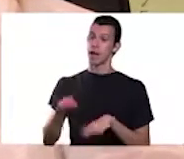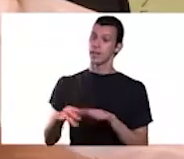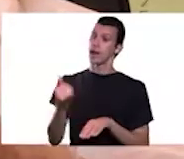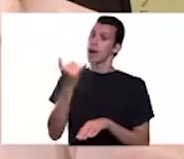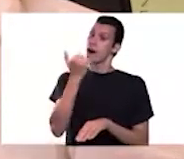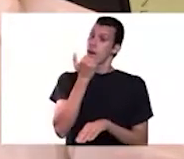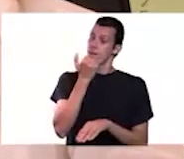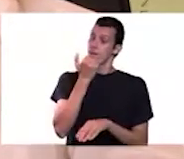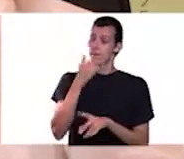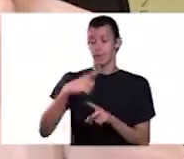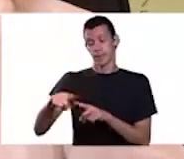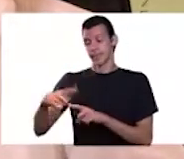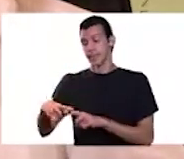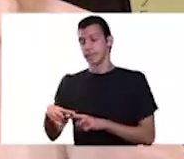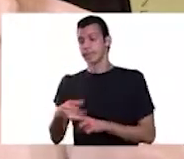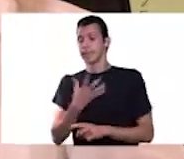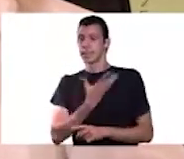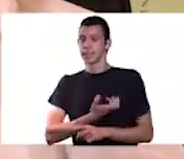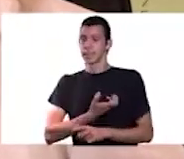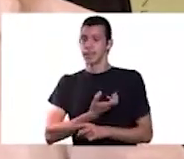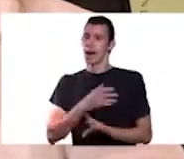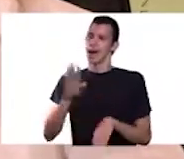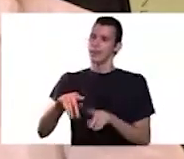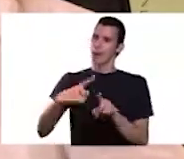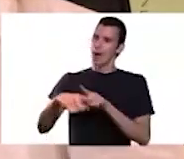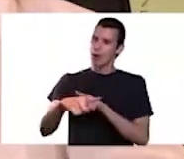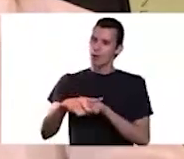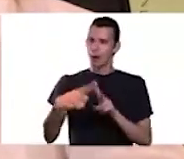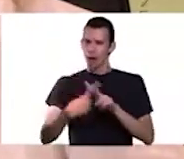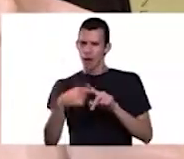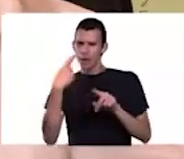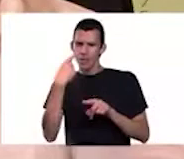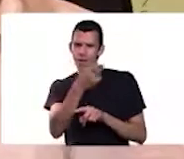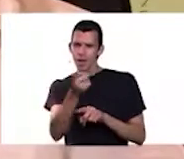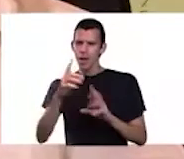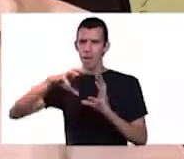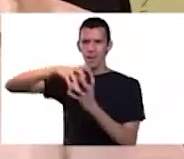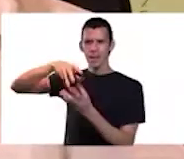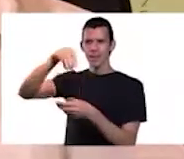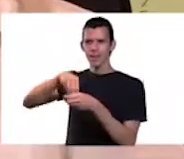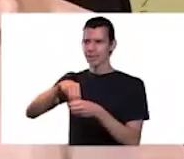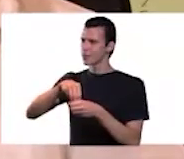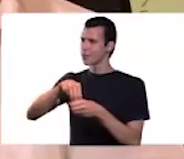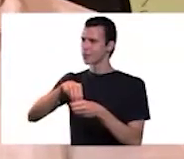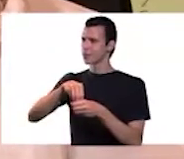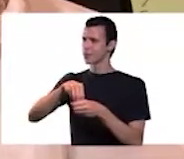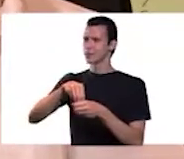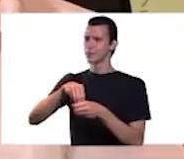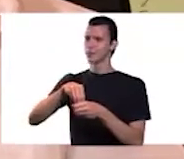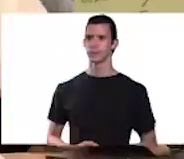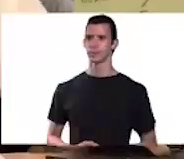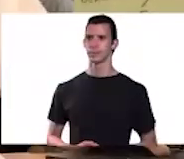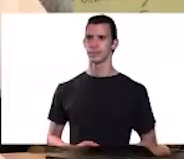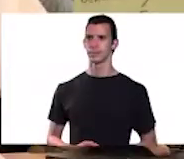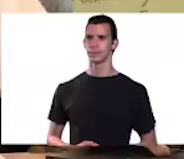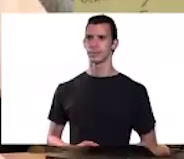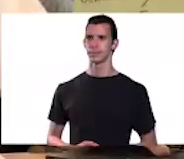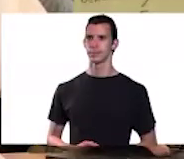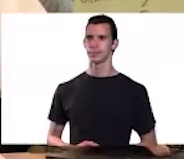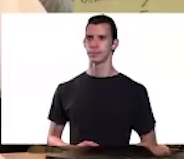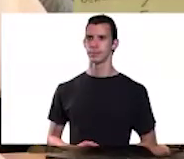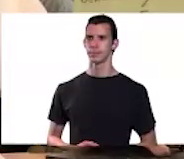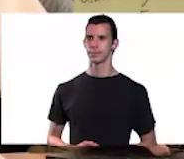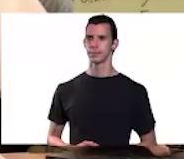estudio de un conjunto de elementos que nos afectan o que nos pueden aportar beneficio.